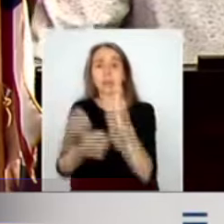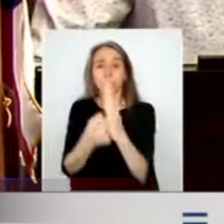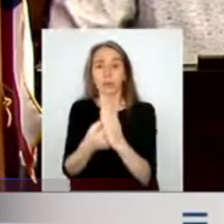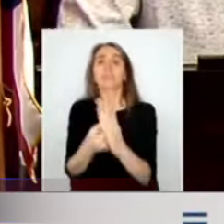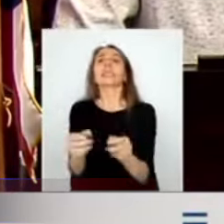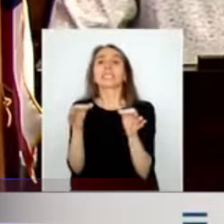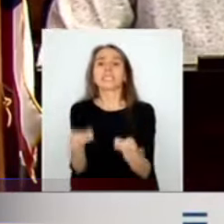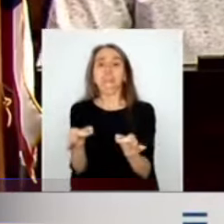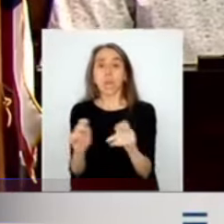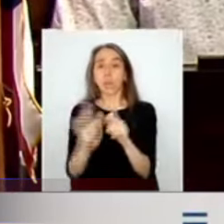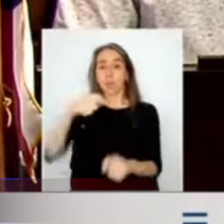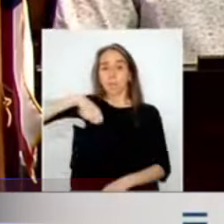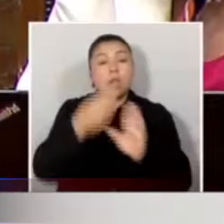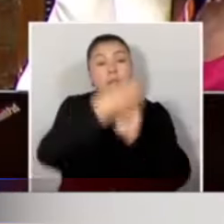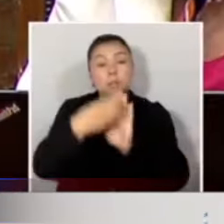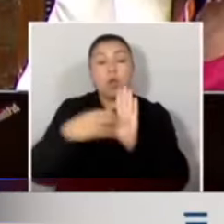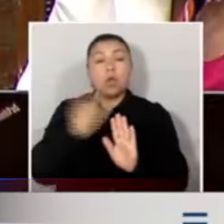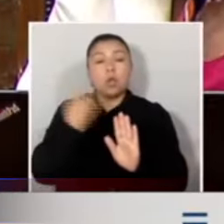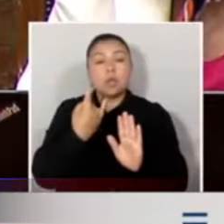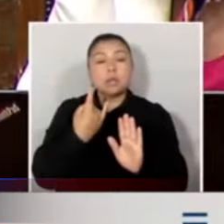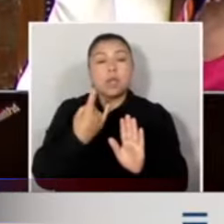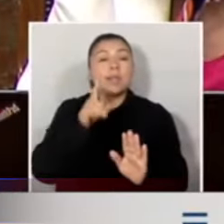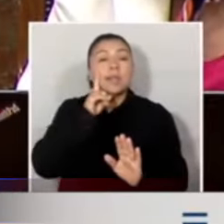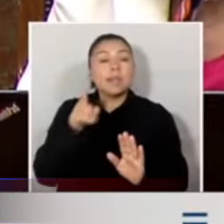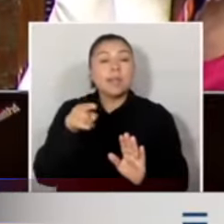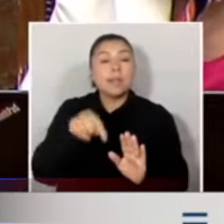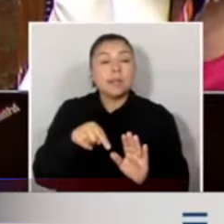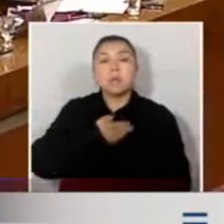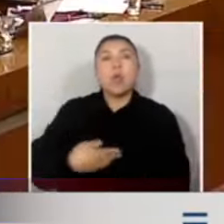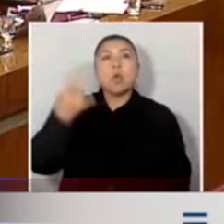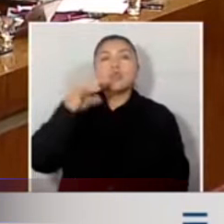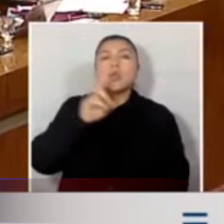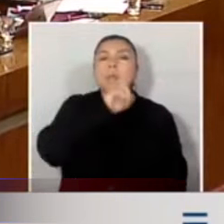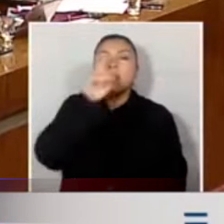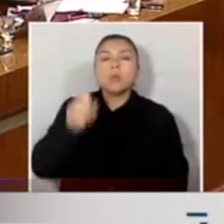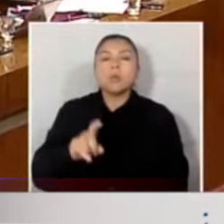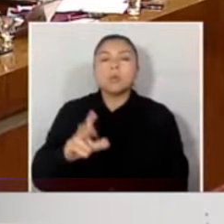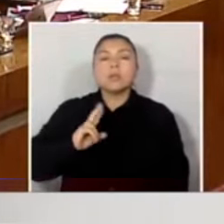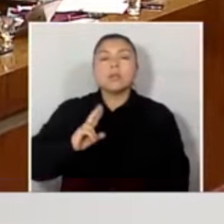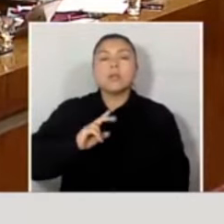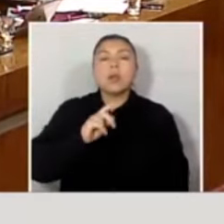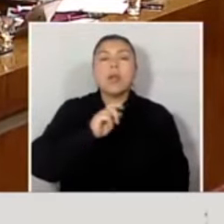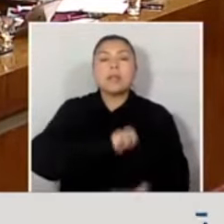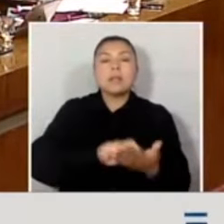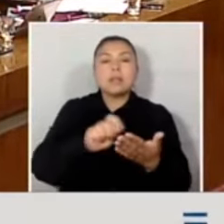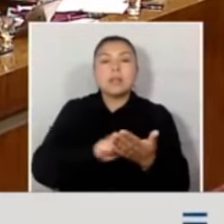el proyecto pasa a segundo trámite donde pueden revisarse en el senado estas dos